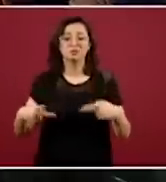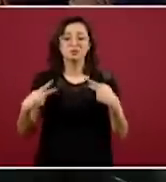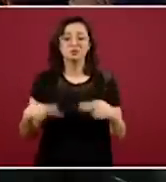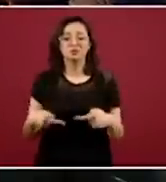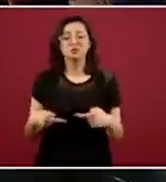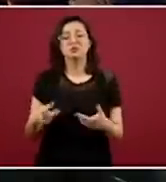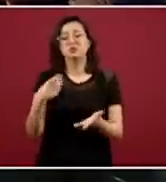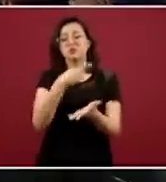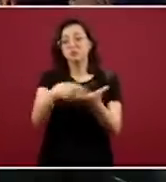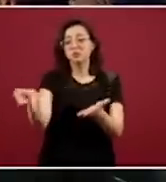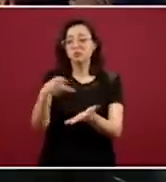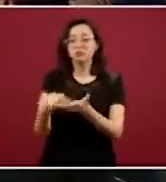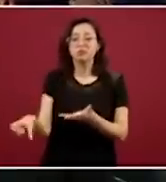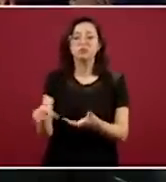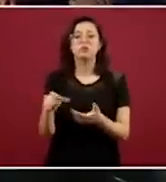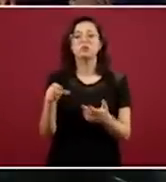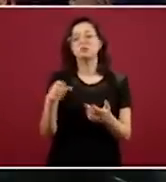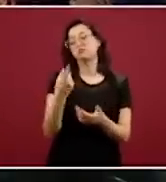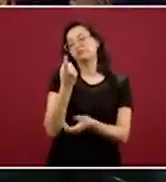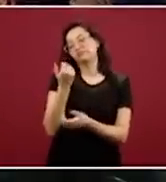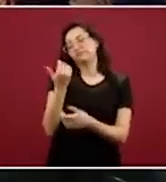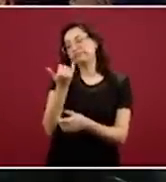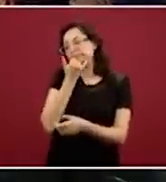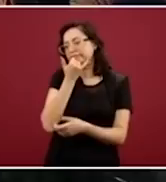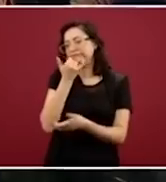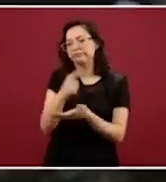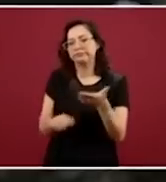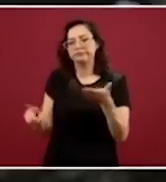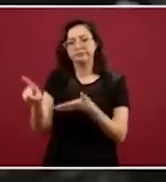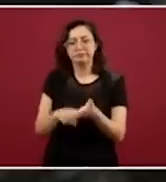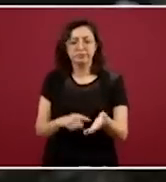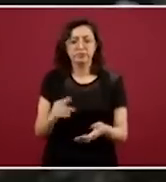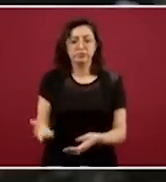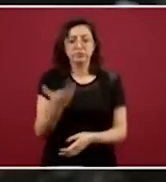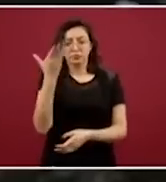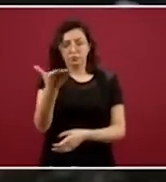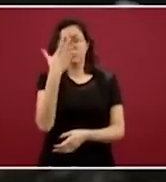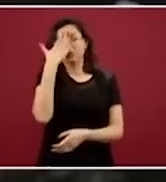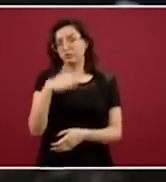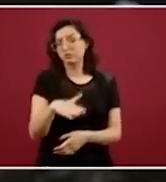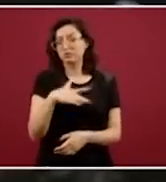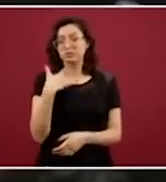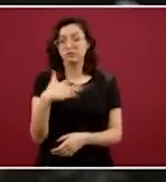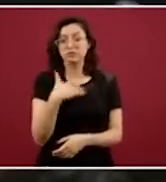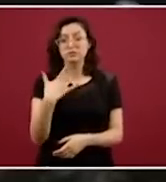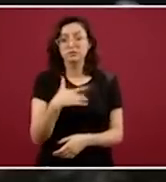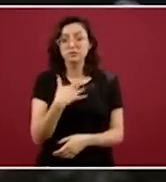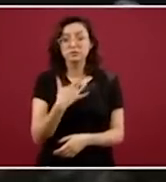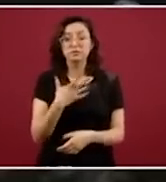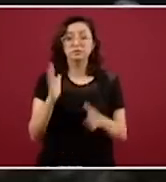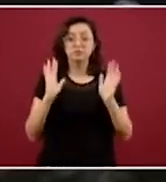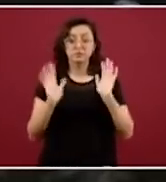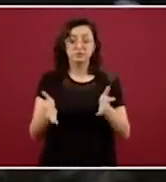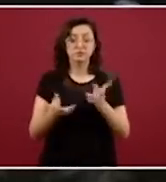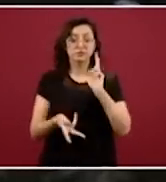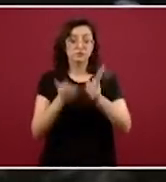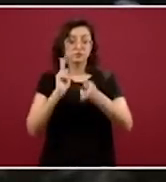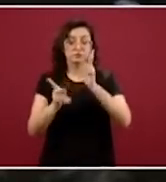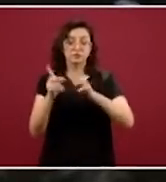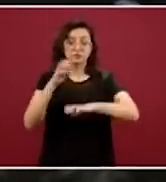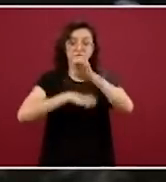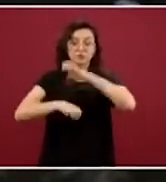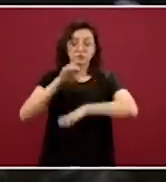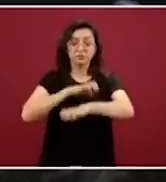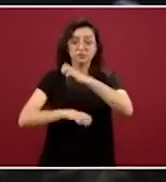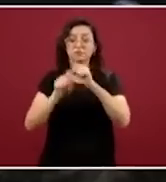de Ocsesa, como Ricky Martin y demás, que se van a cancelar. Quiero saber si usted sabe algo, si ha tenido pláticas con estas empresas, también